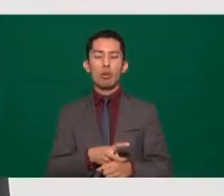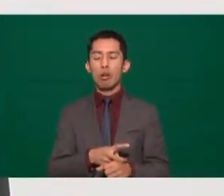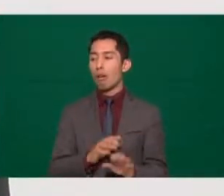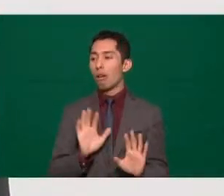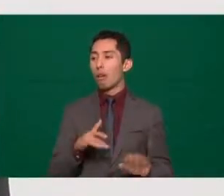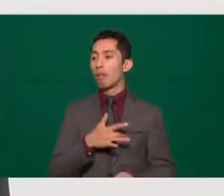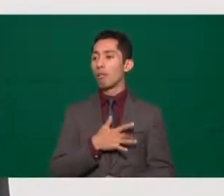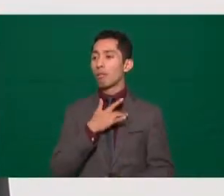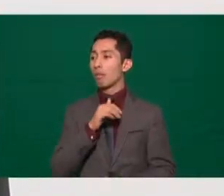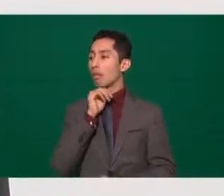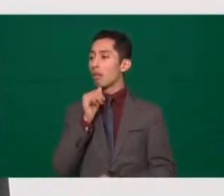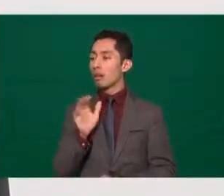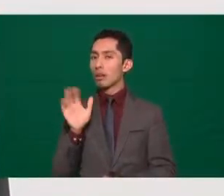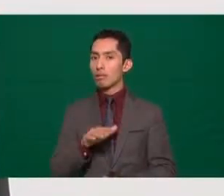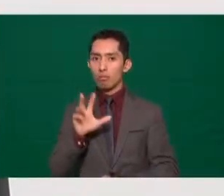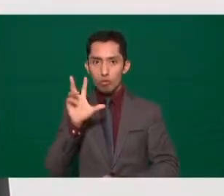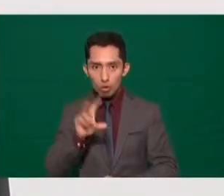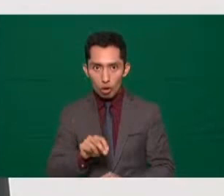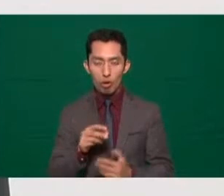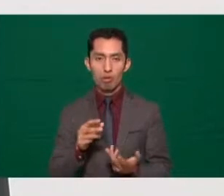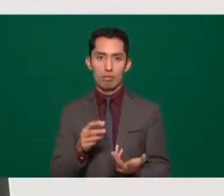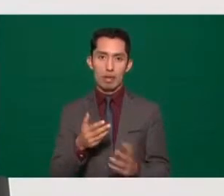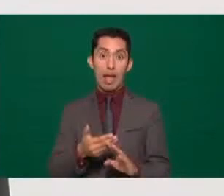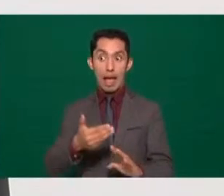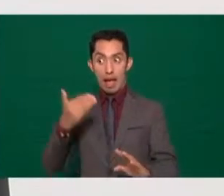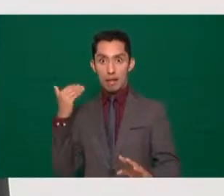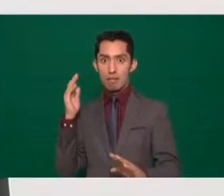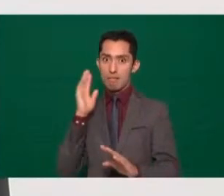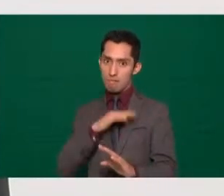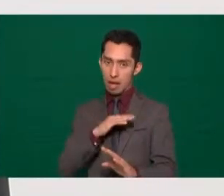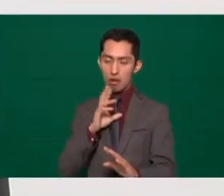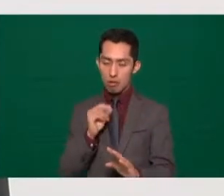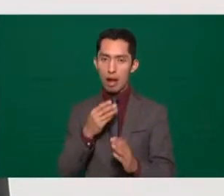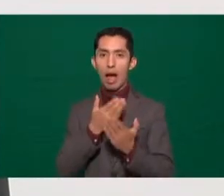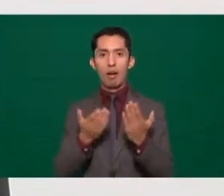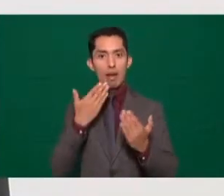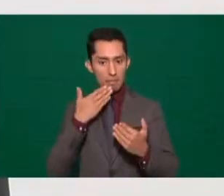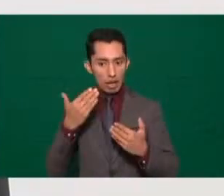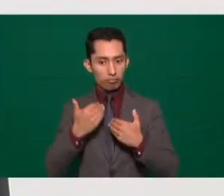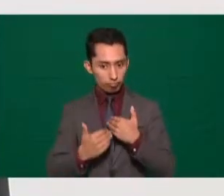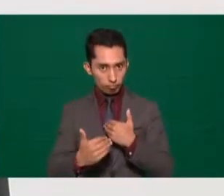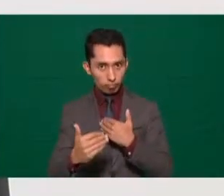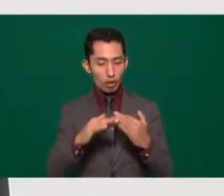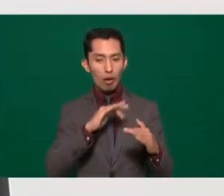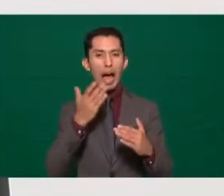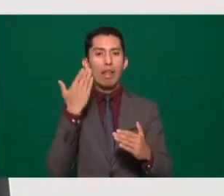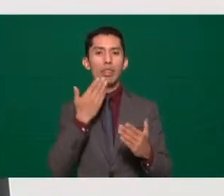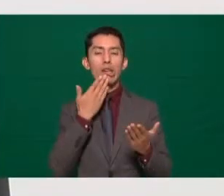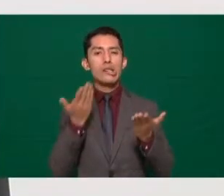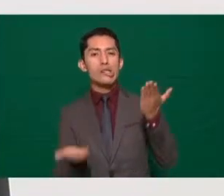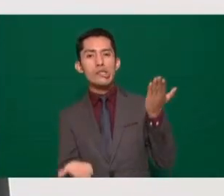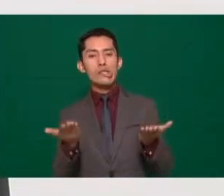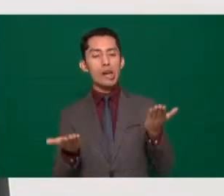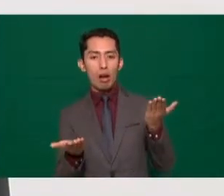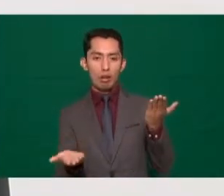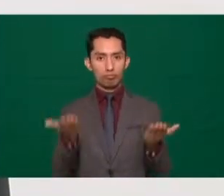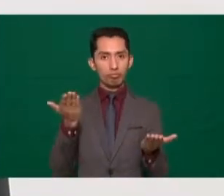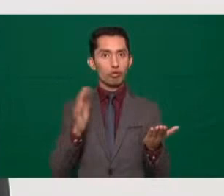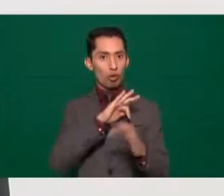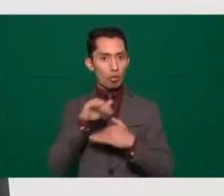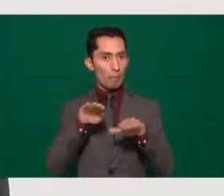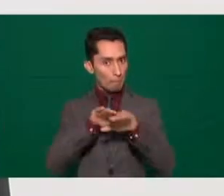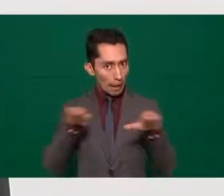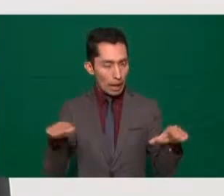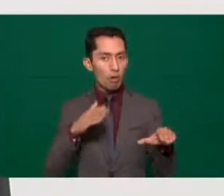que darle la mano al que se quedó atrás para que se empareje y caminemos todos juntos.